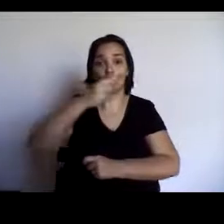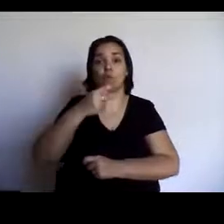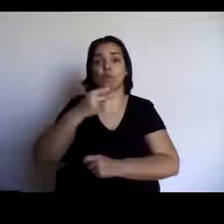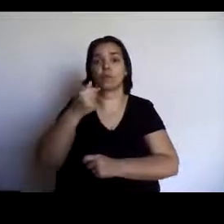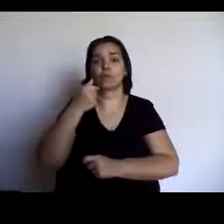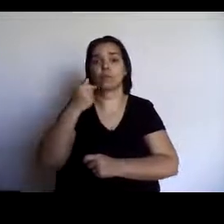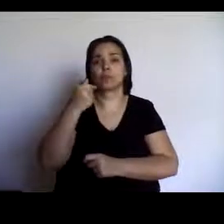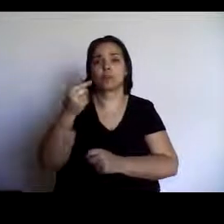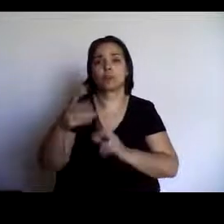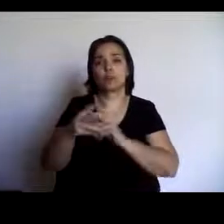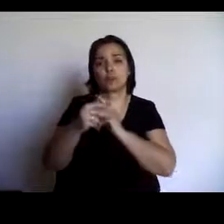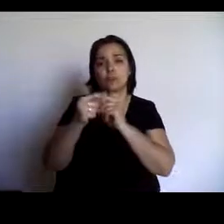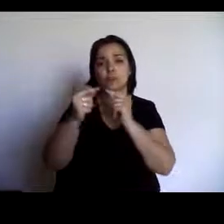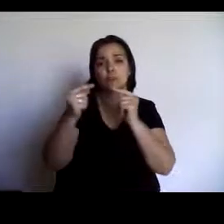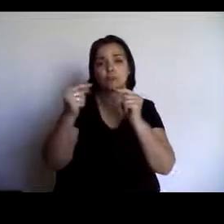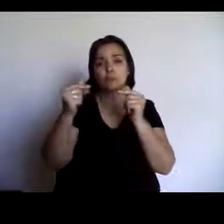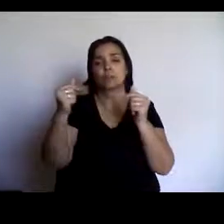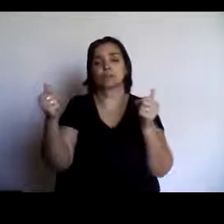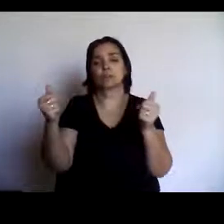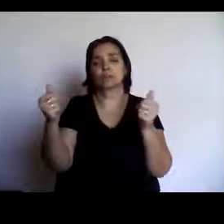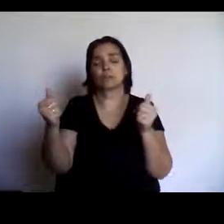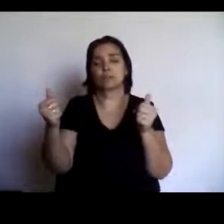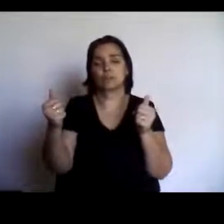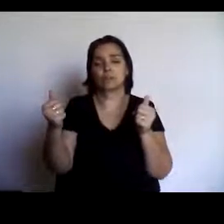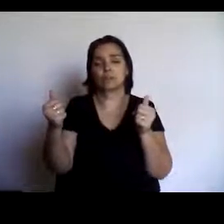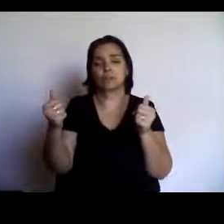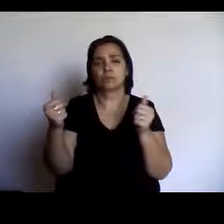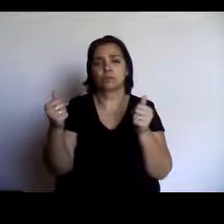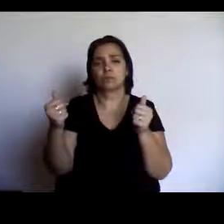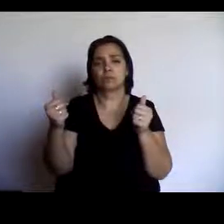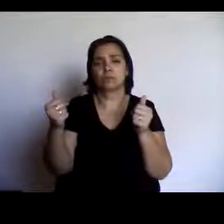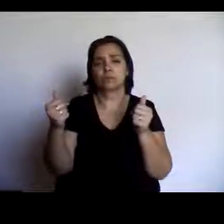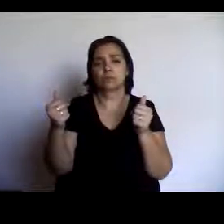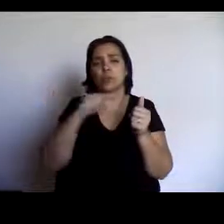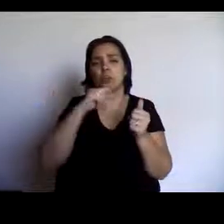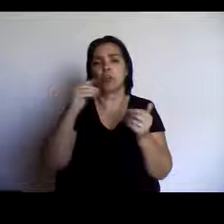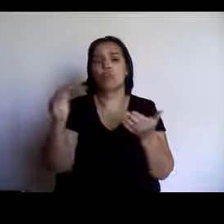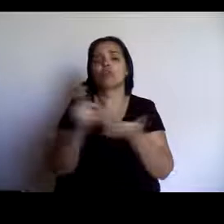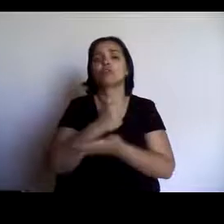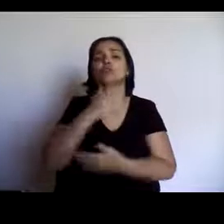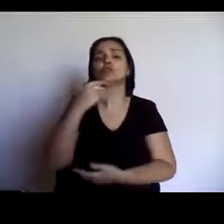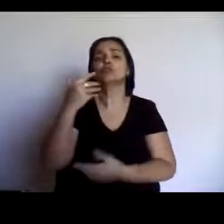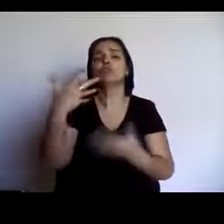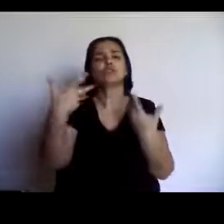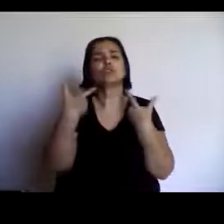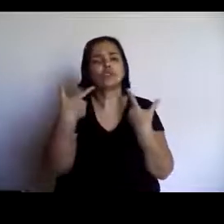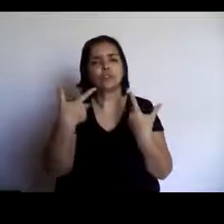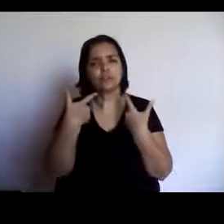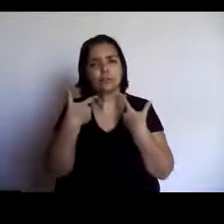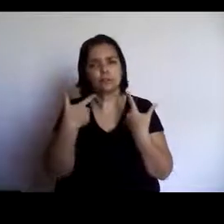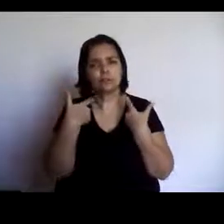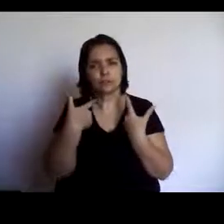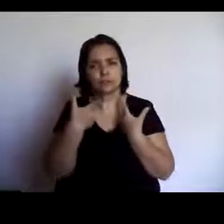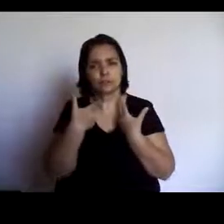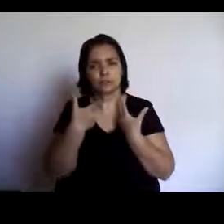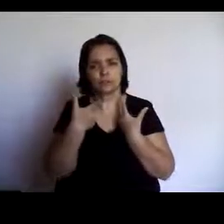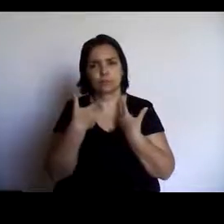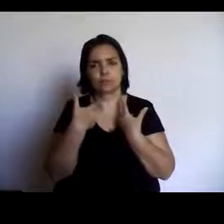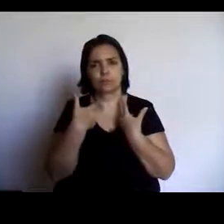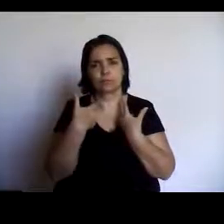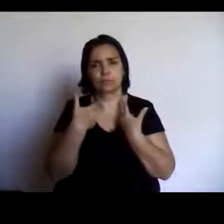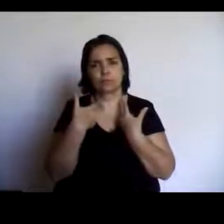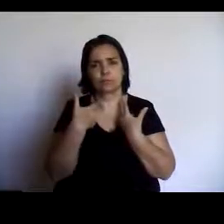huella de carbono que todos sufrimos, pero sí es verdad que somos